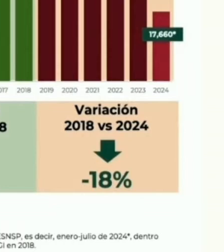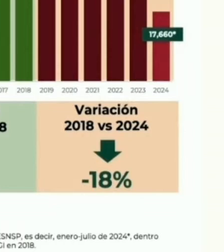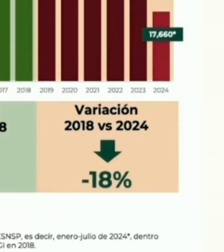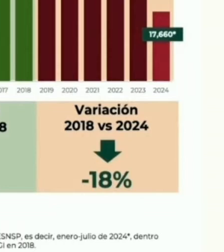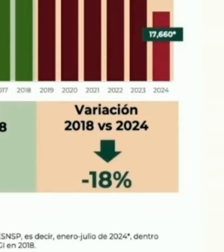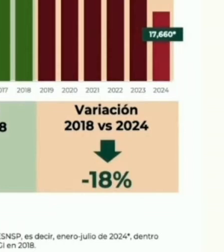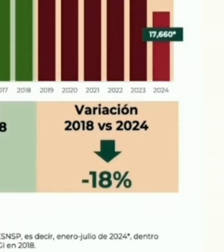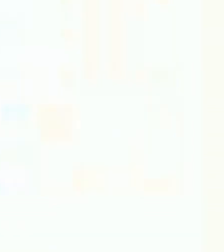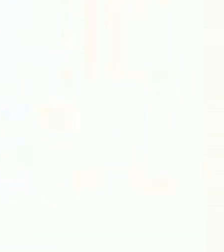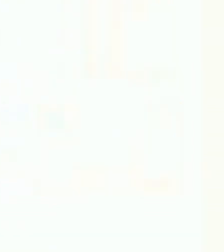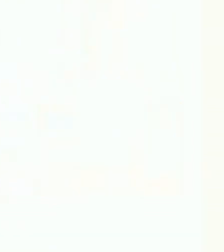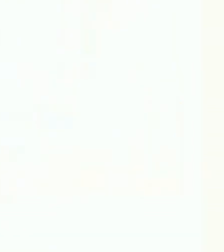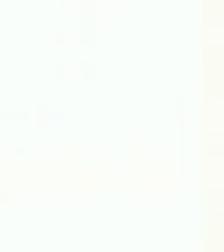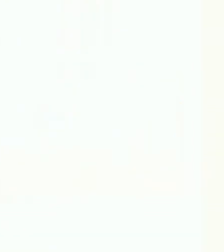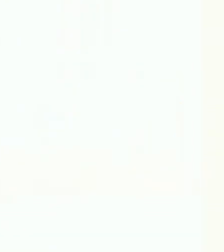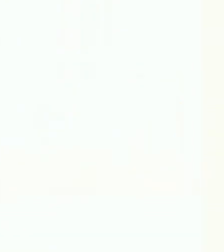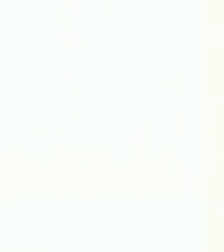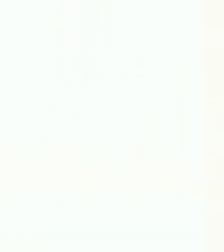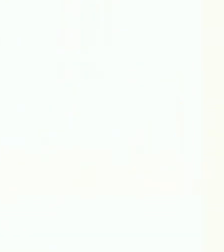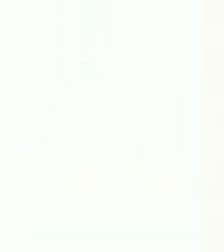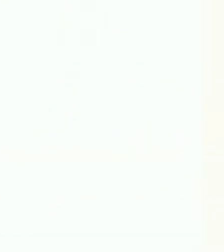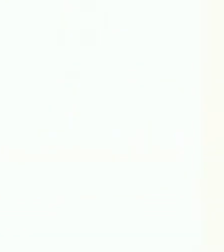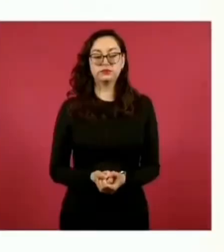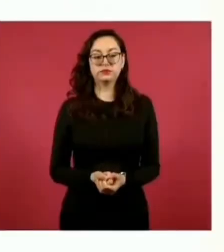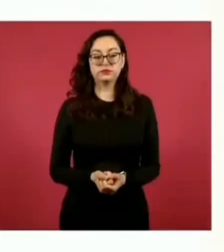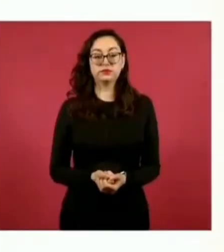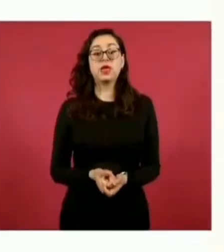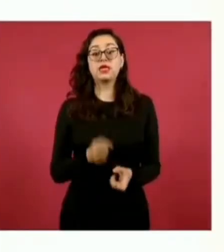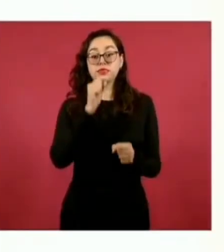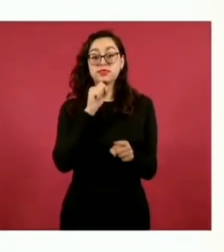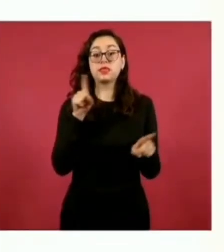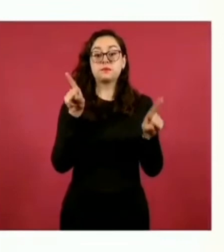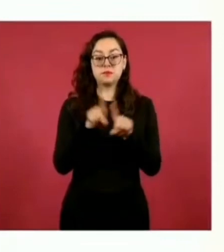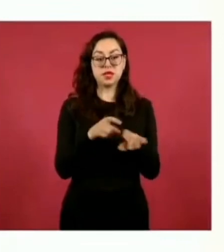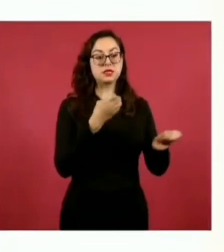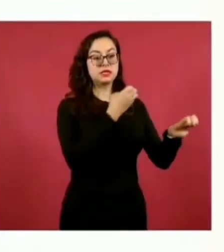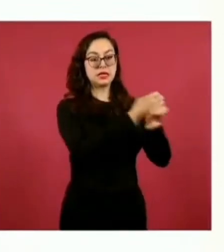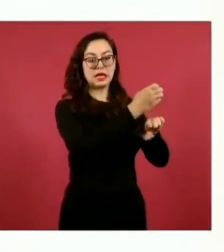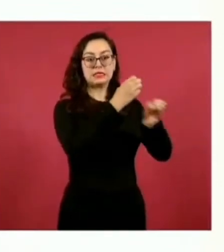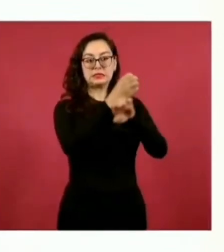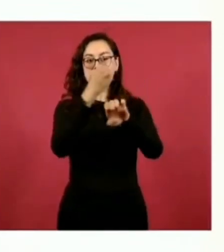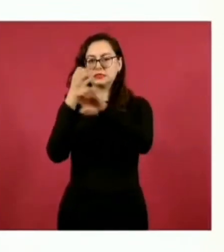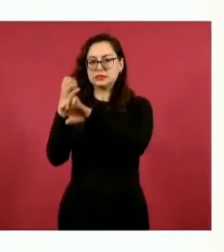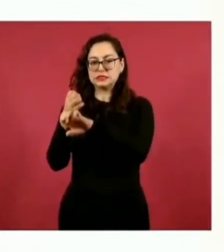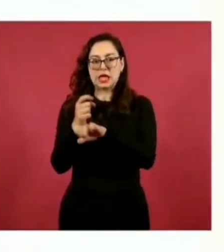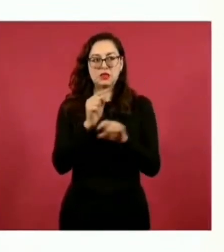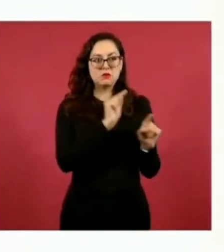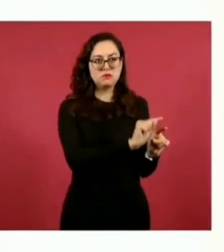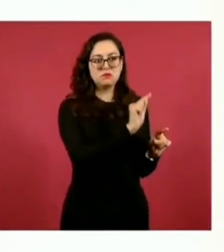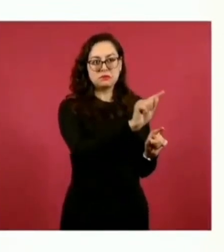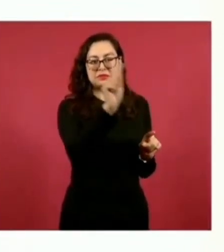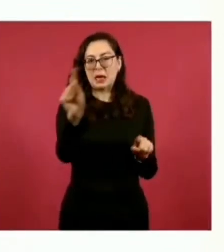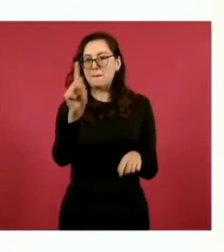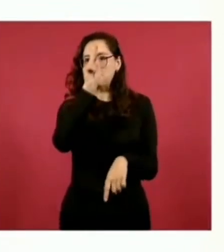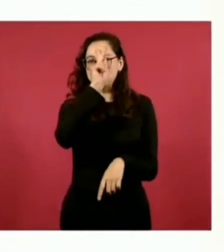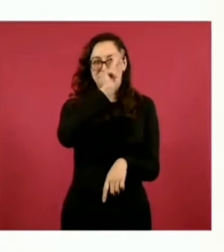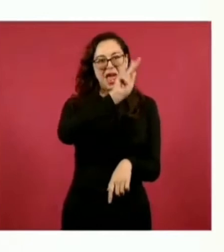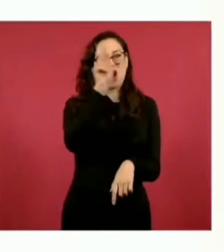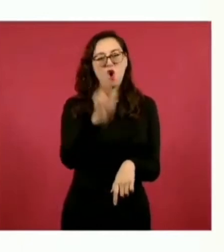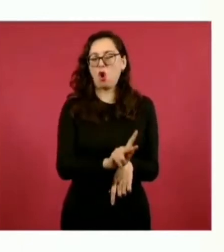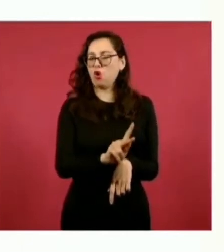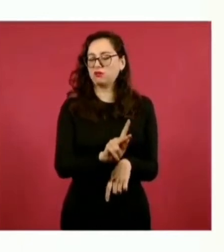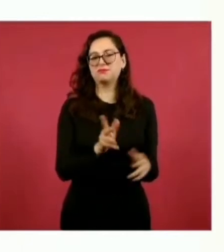adelante también aquí está la comparativa por los estados En donde aquí se ve que seis